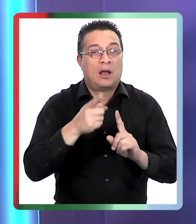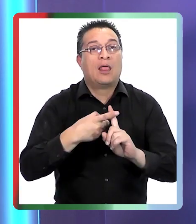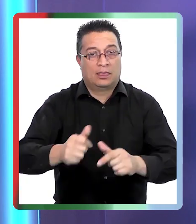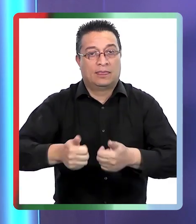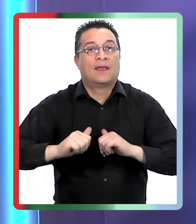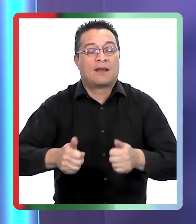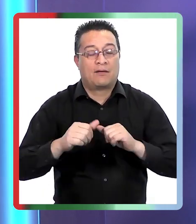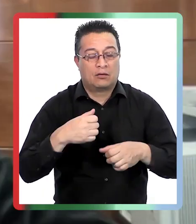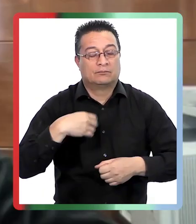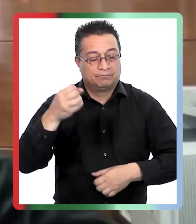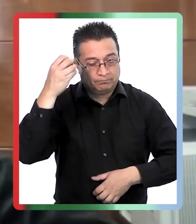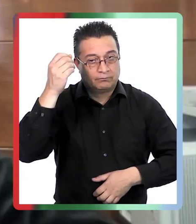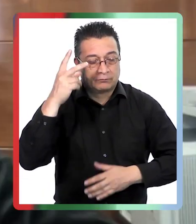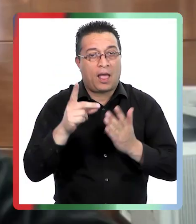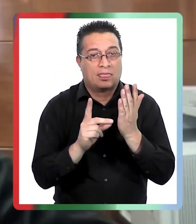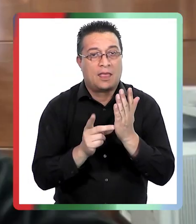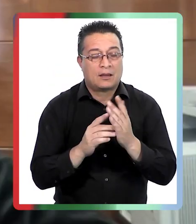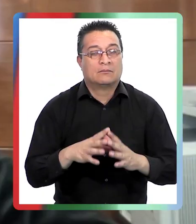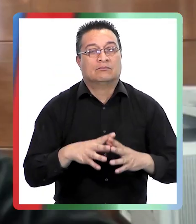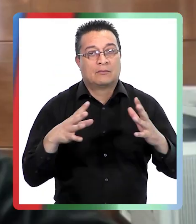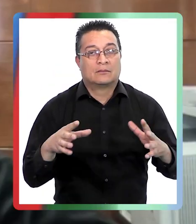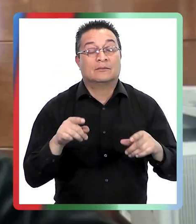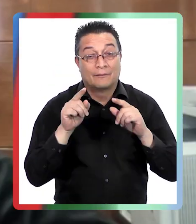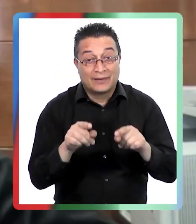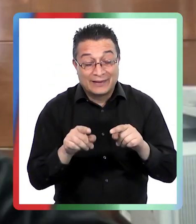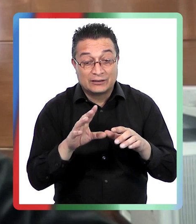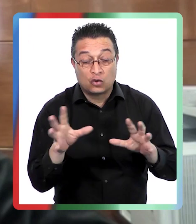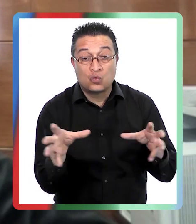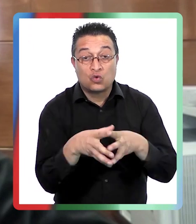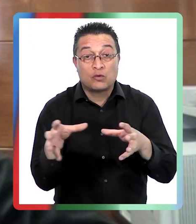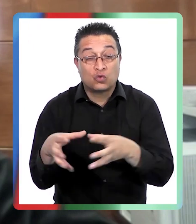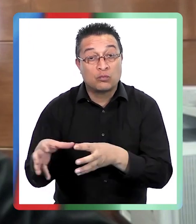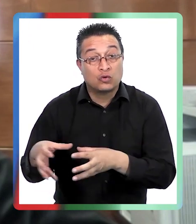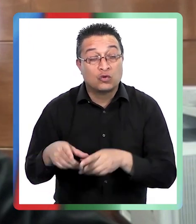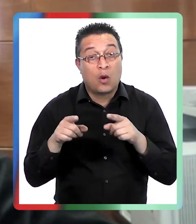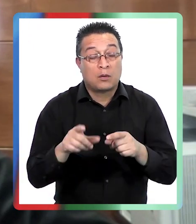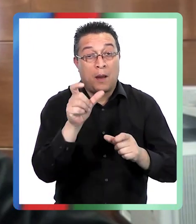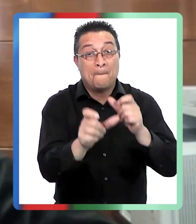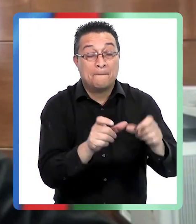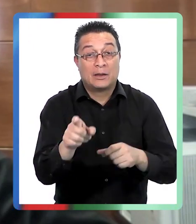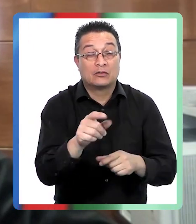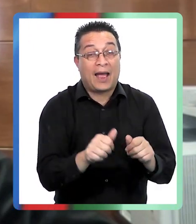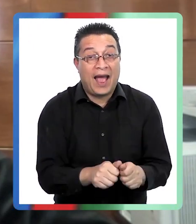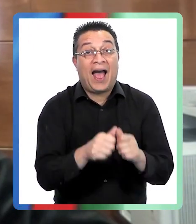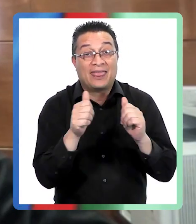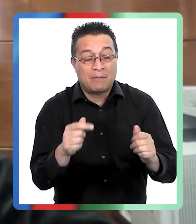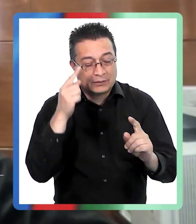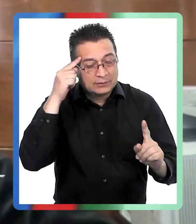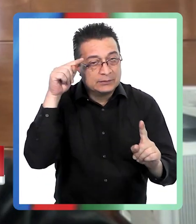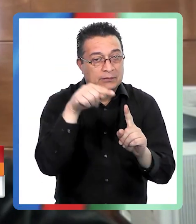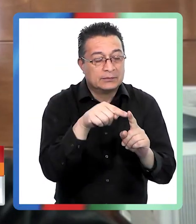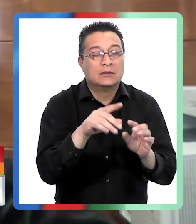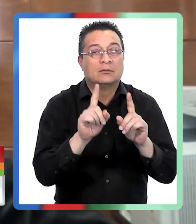hay un desafío en materia de alfabetización digital, ¿no? Así que en estos tres grupos poblacionales, pero además